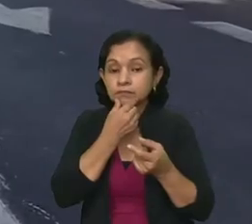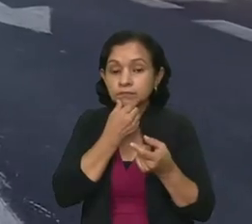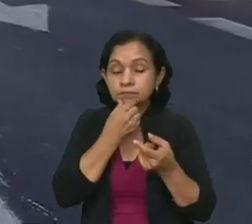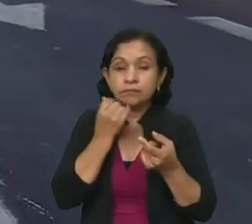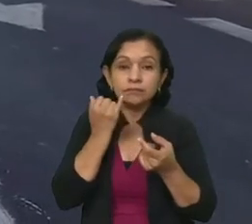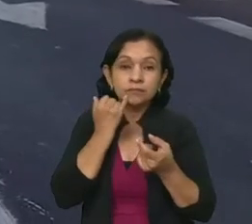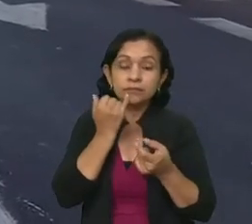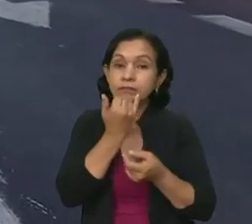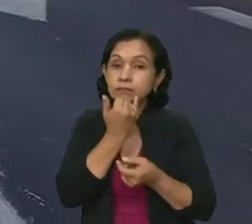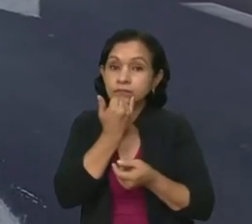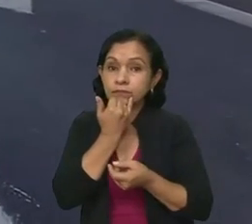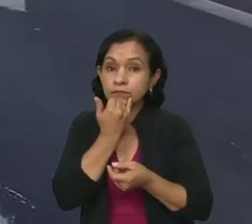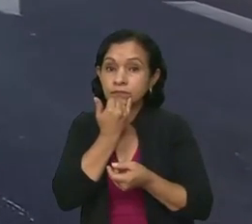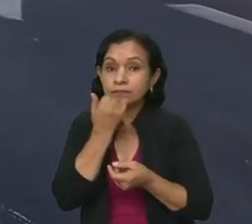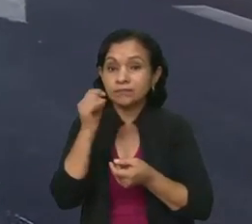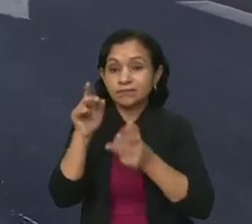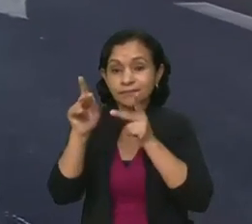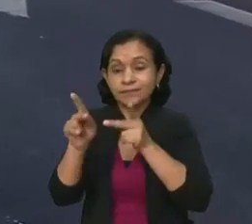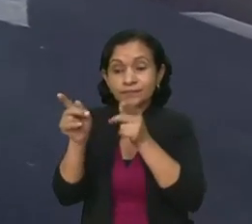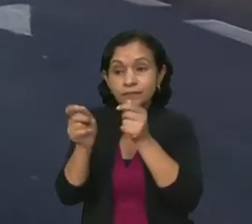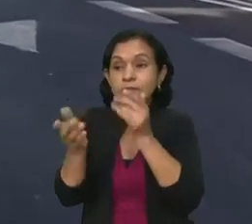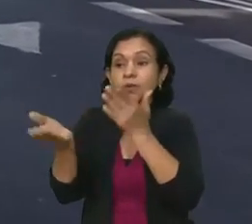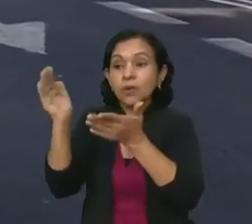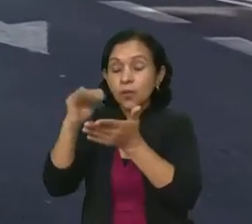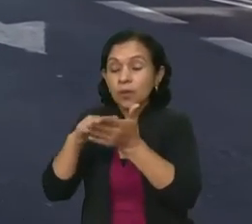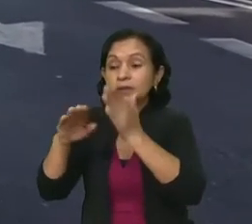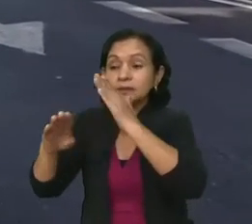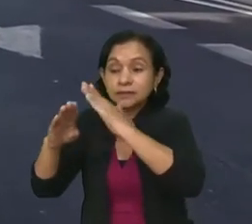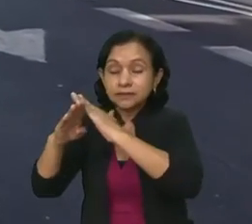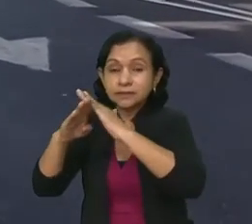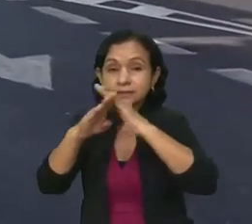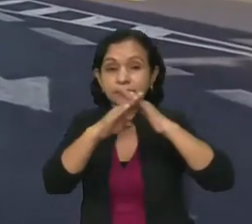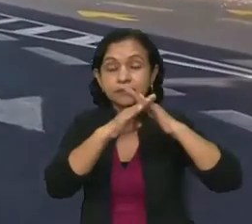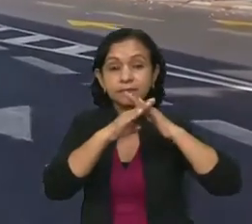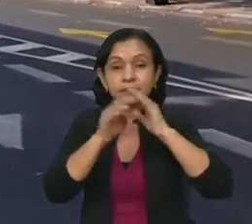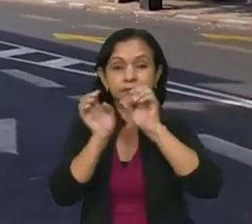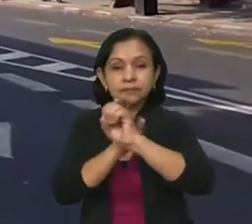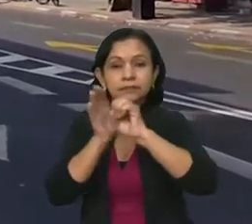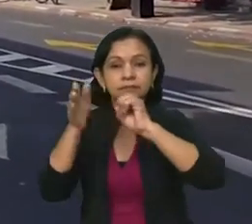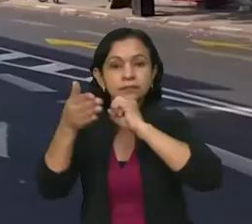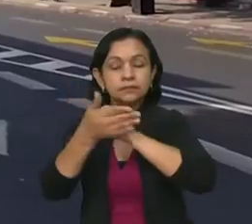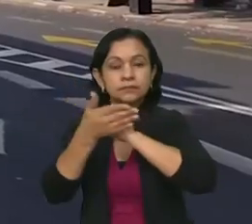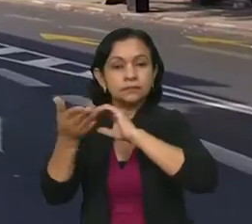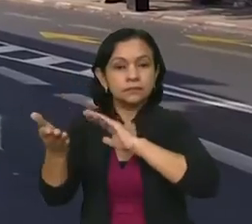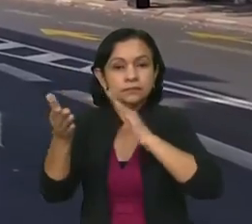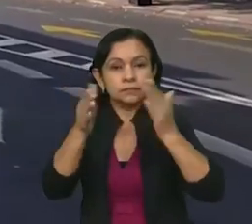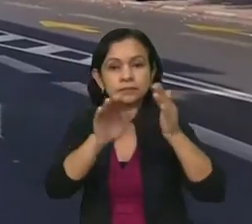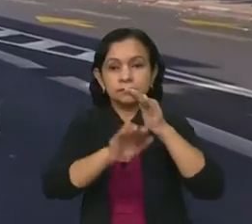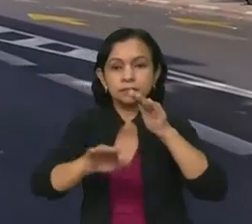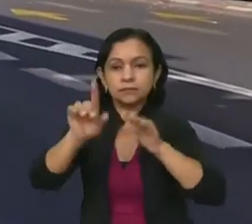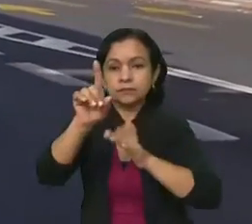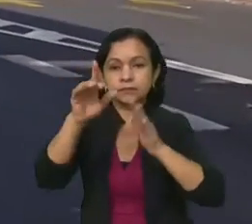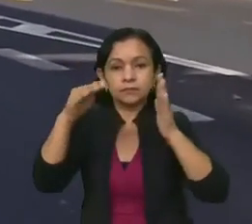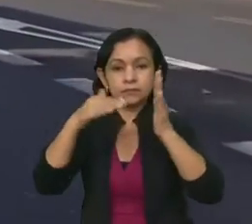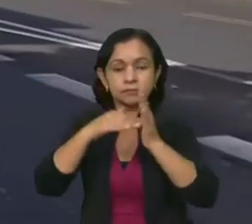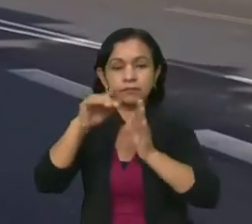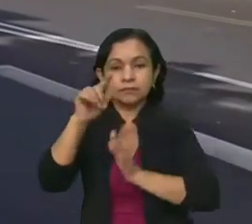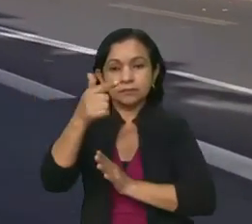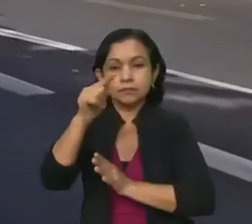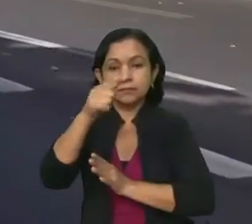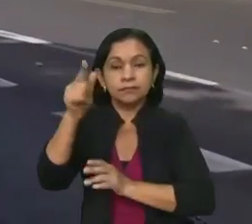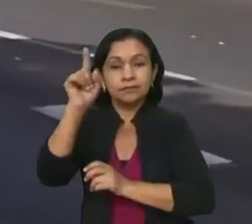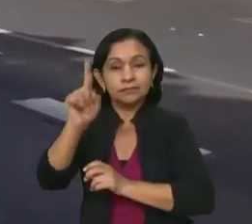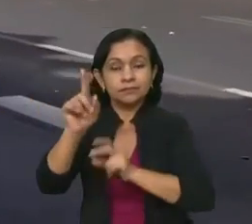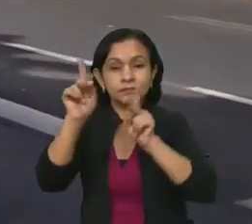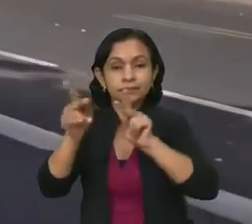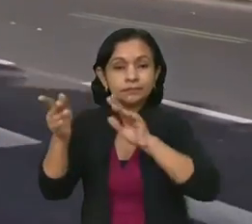nuevamente la cuarentena para controlar el nuevo tipo de epidemia de coronavirus, la pérdida de vidas aumentó a 1.771.